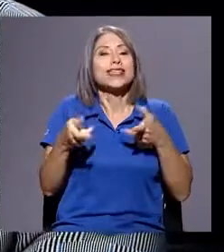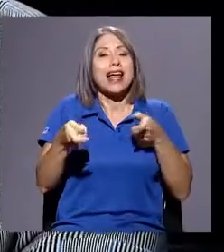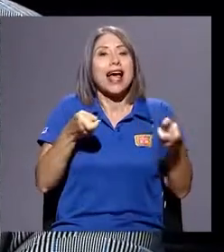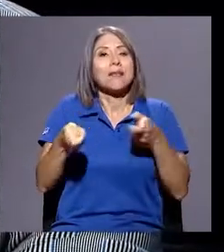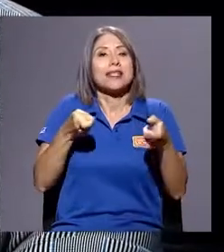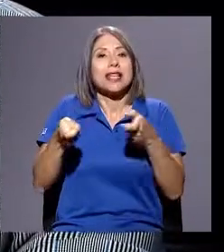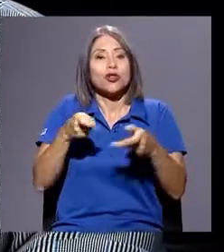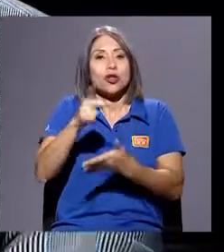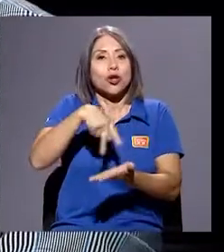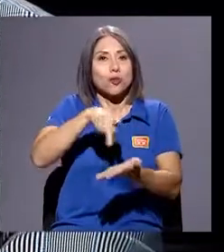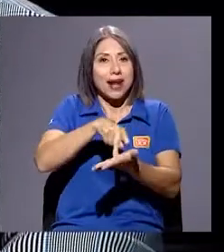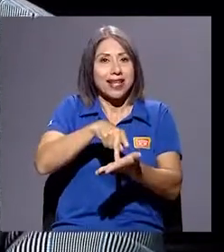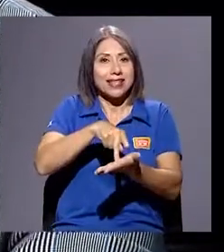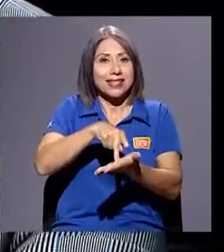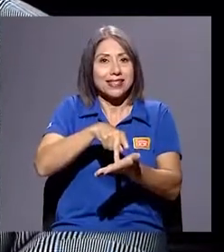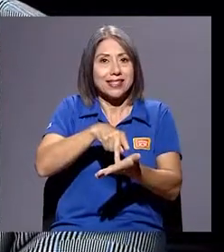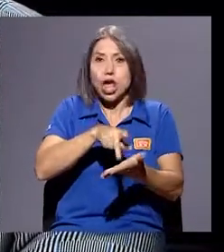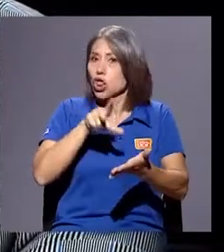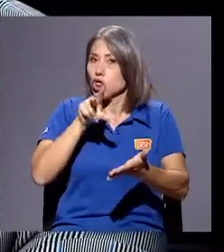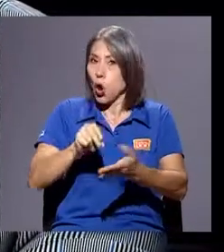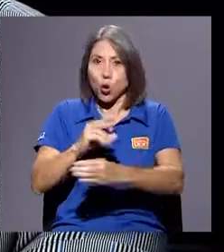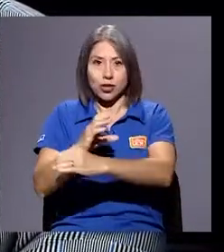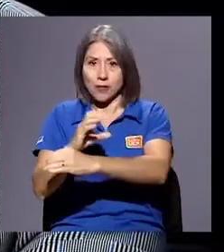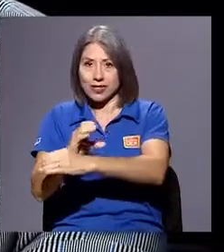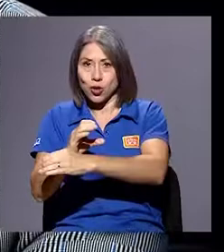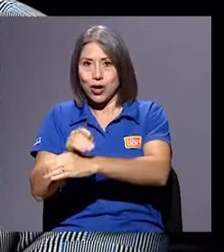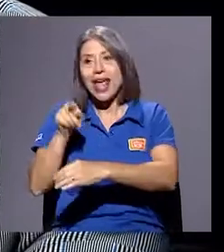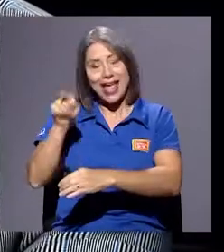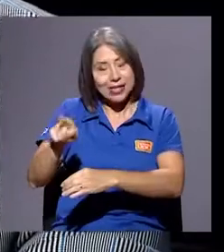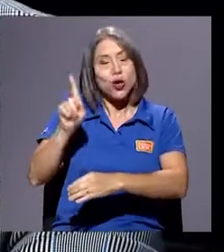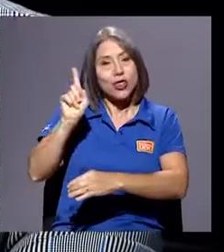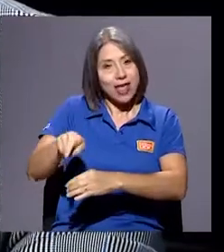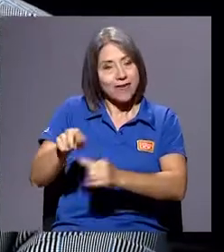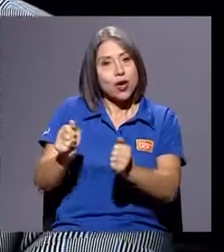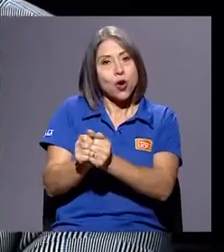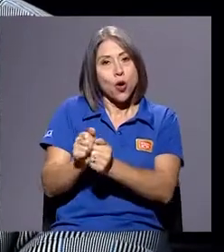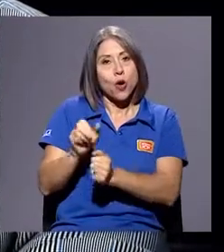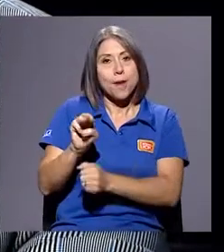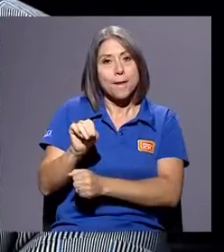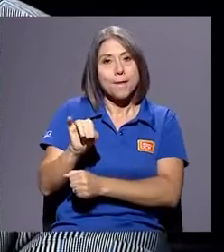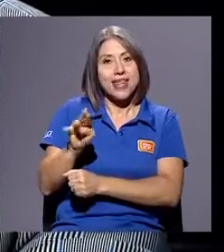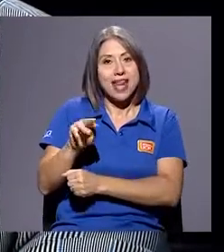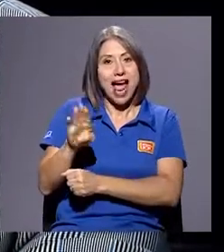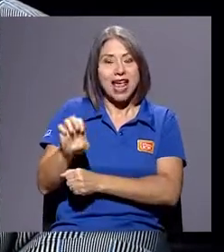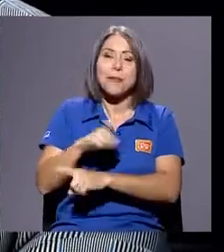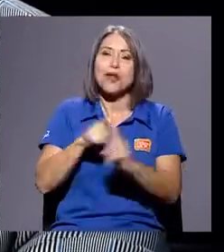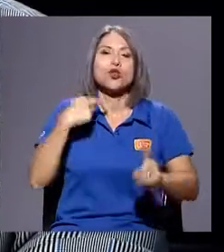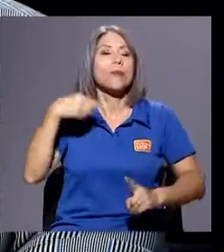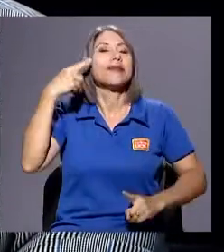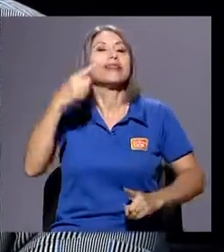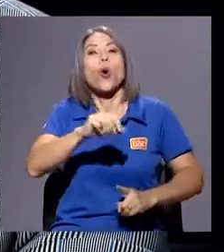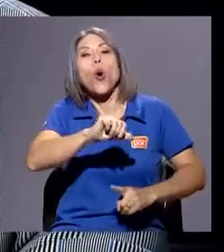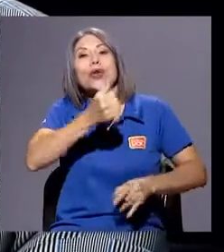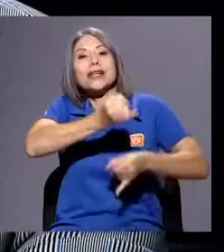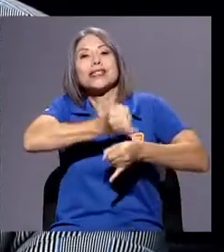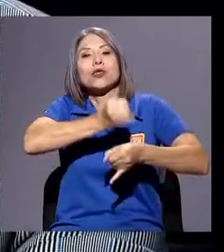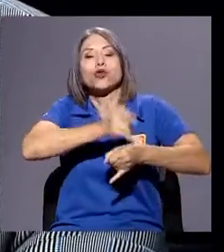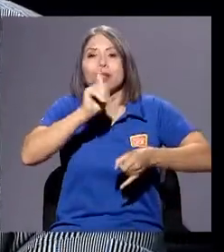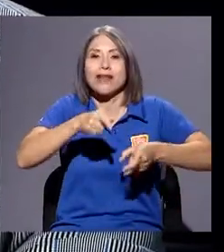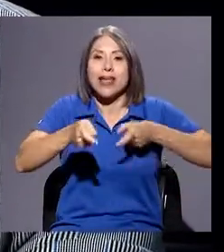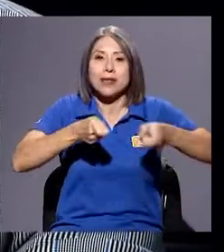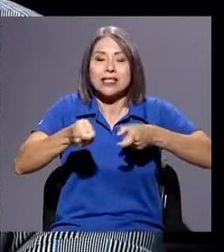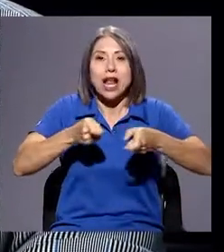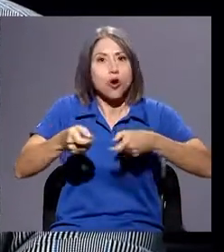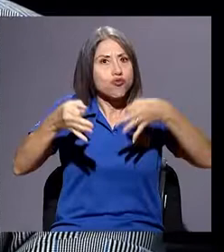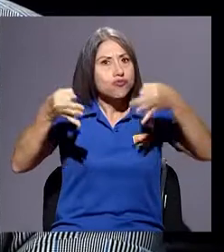conservación, eso lo tengo claro que tiene que quedar bajo el MINAE, sea otra institución la que los administre de una forma eficiente. Tenemos